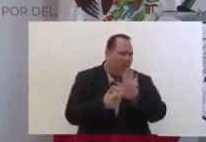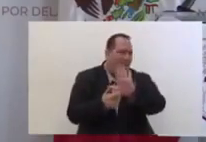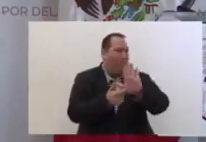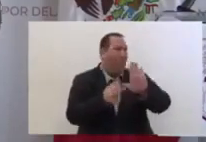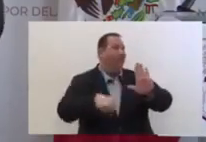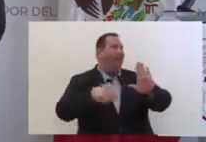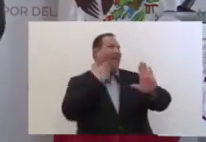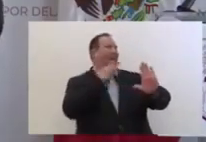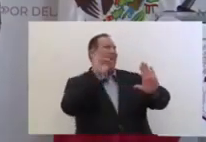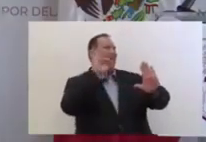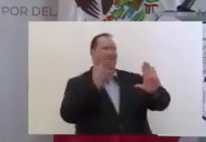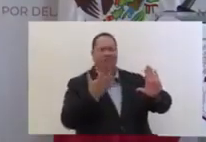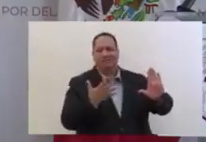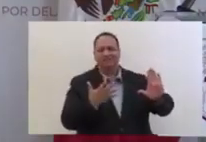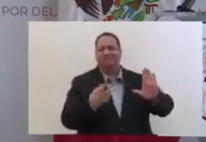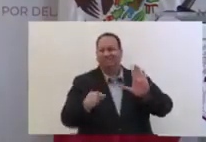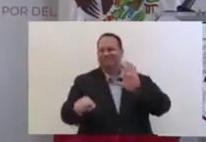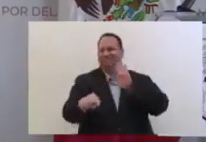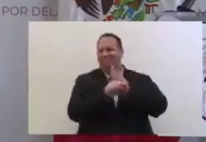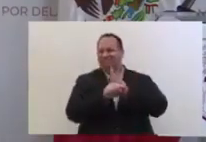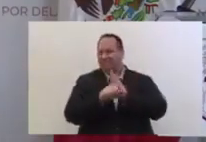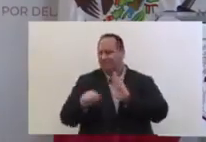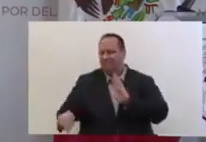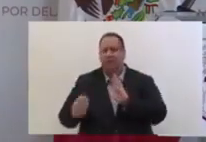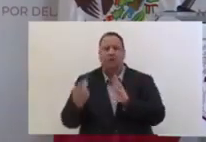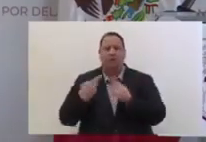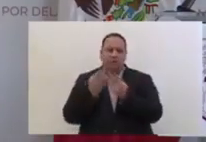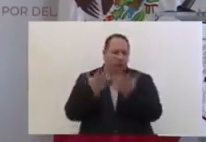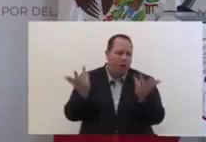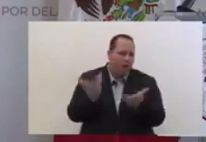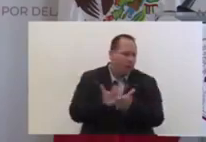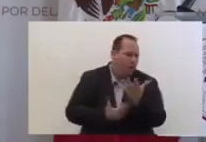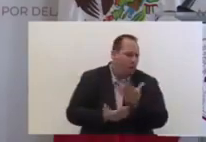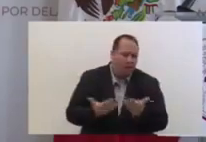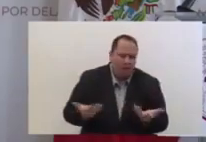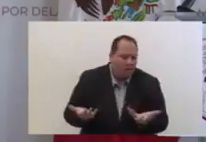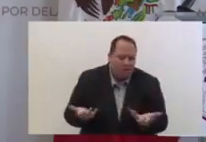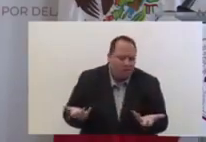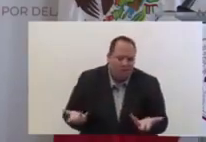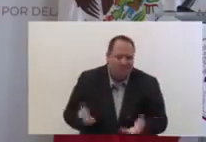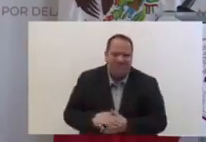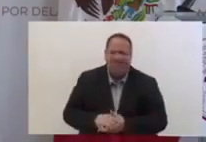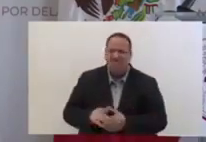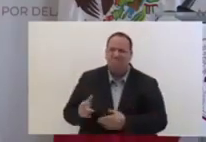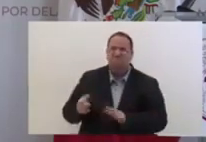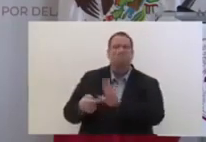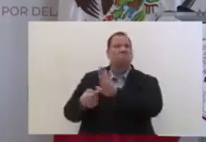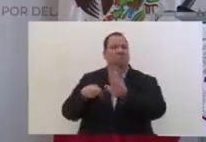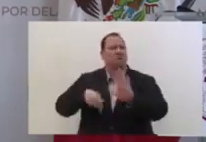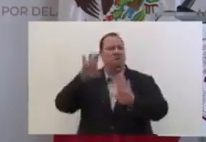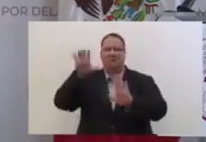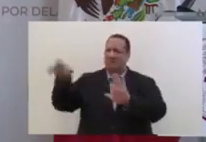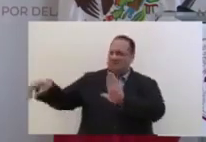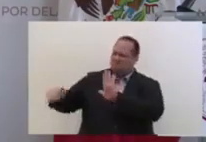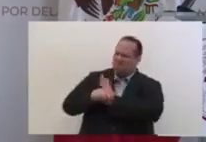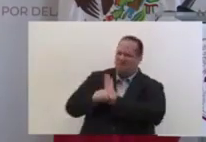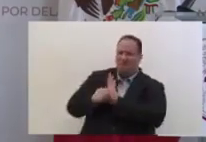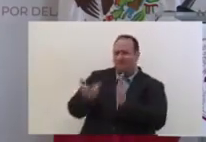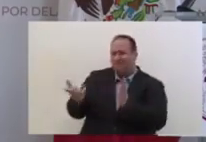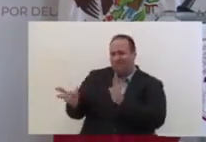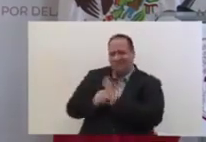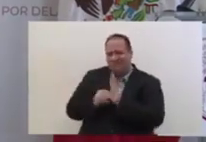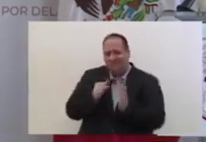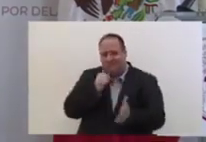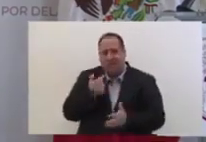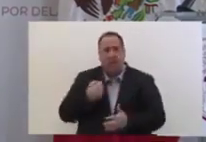ejemplo y sí ponen en mal la actuación de ciudadanos que no son justamente el tipo de ejemplo que debemos de seguir. Y por supuesto que